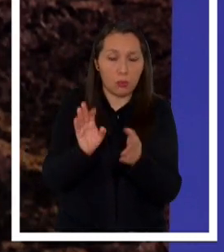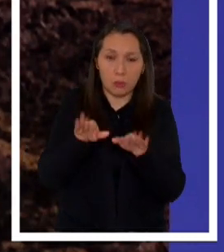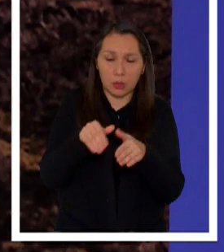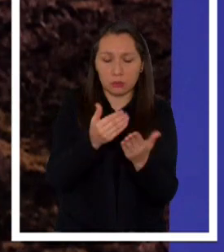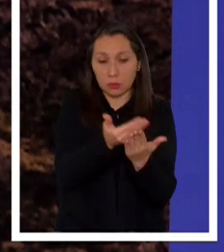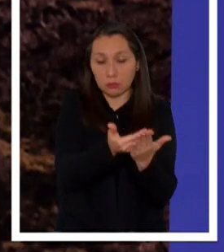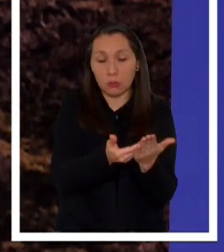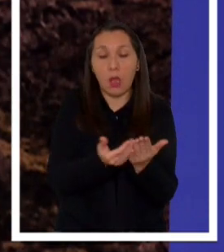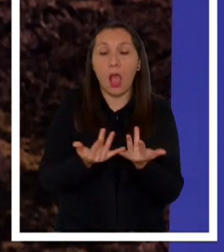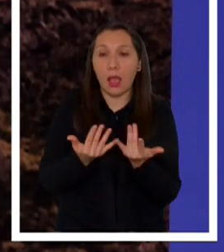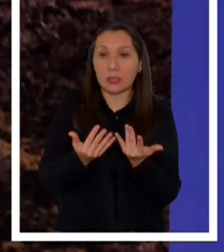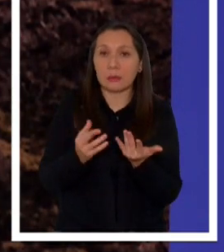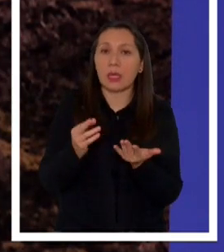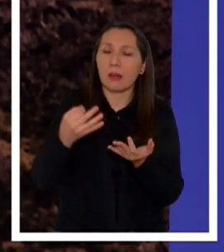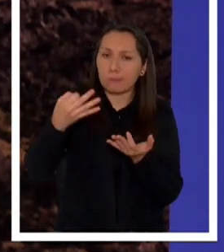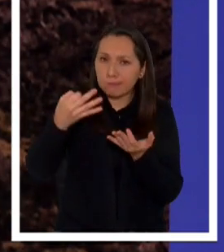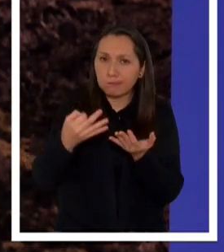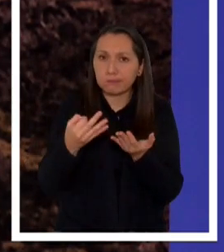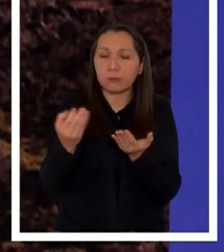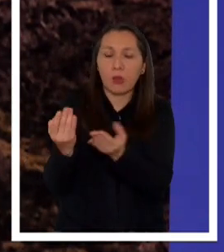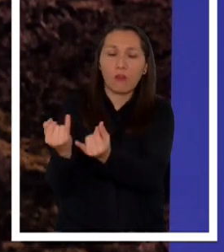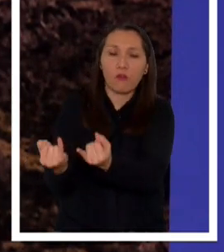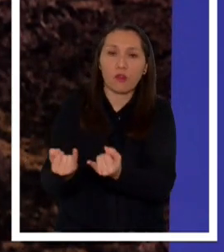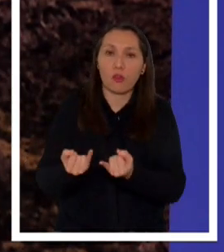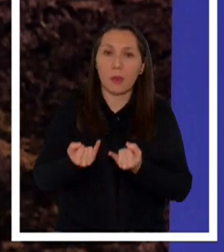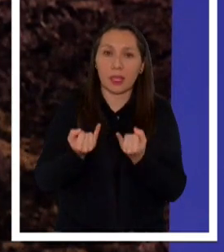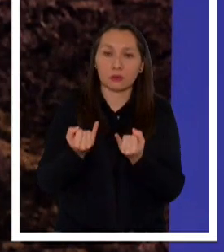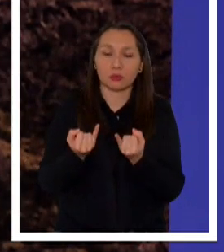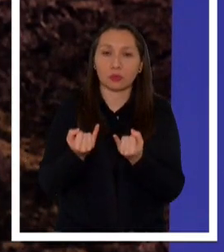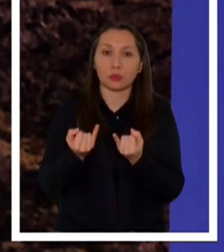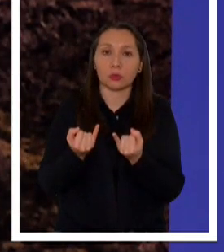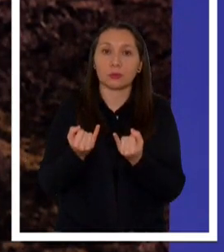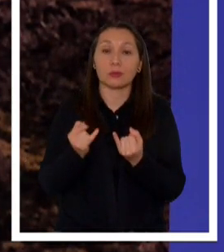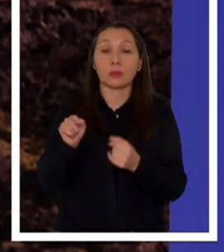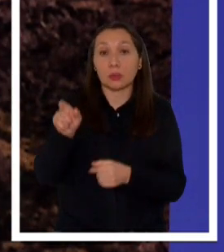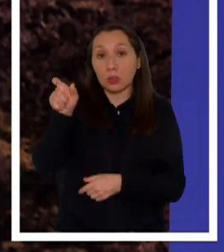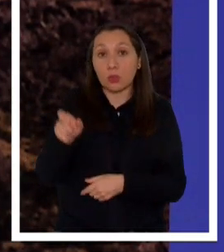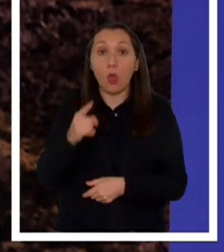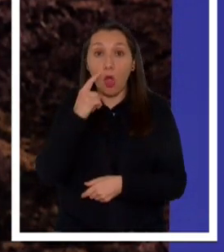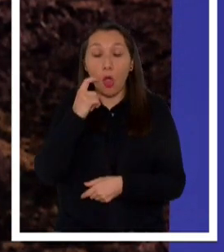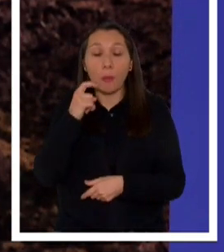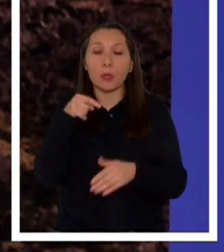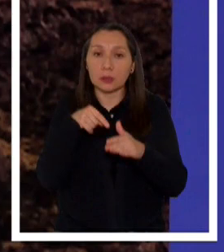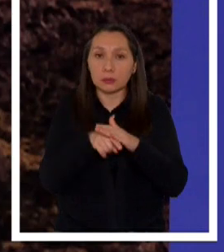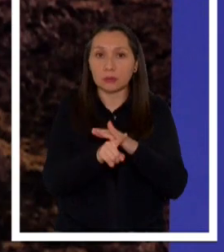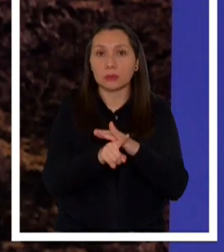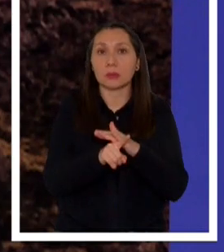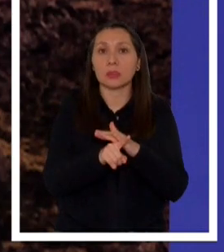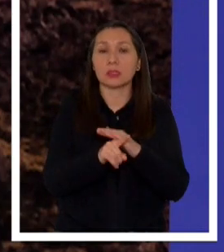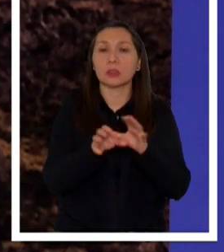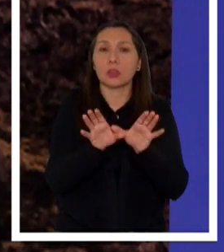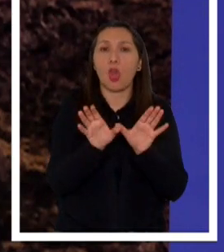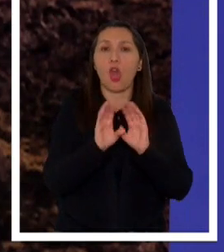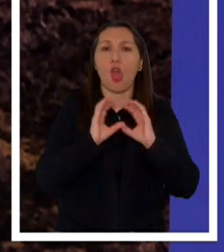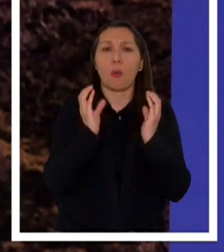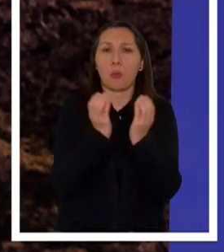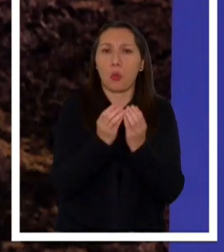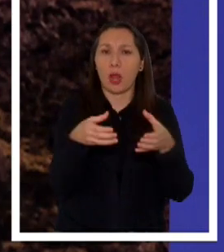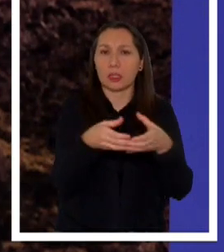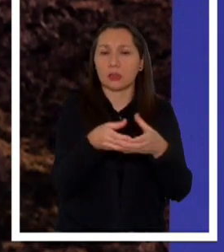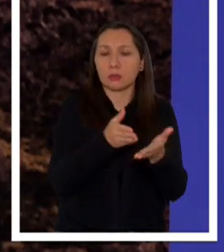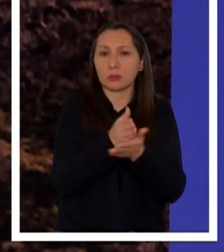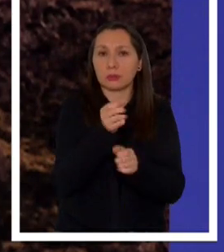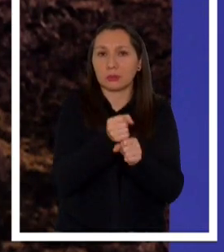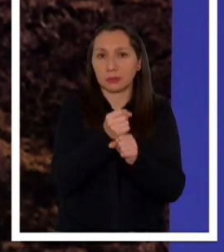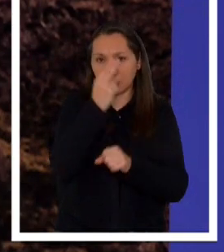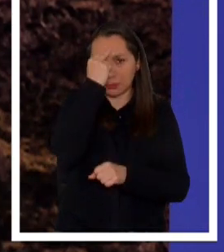estamos a la espera de que llegue esa información este señor ingresó a la corporación en el